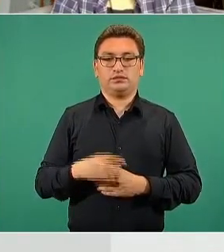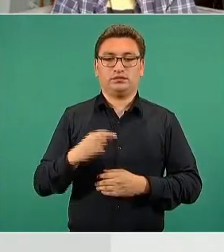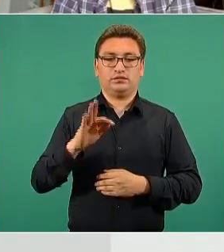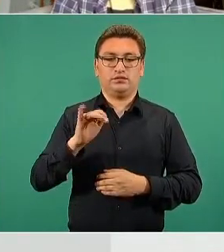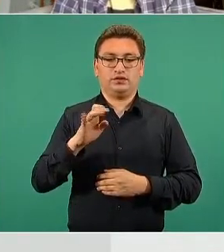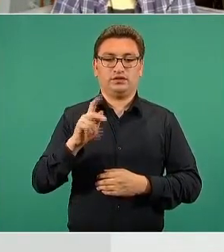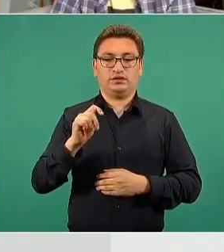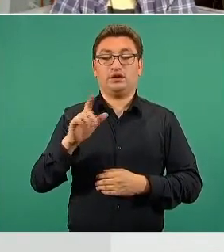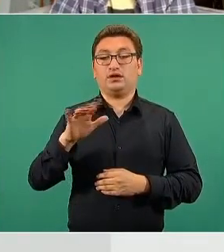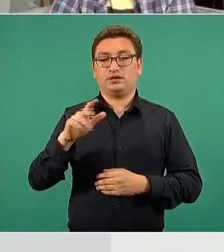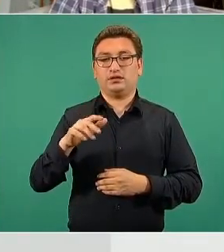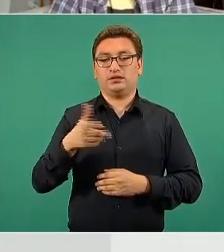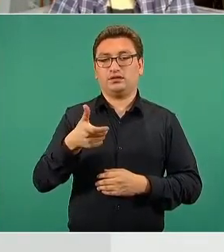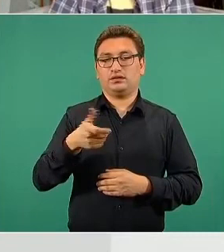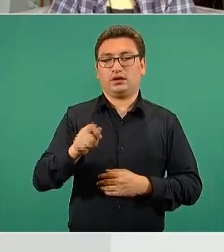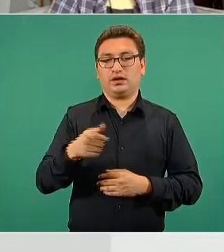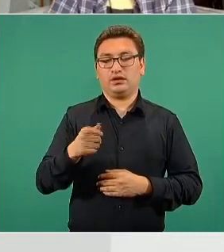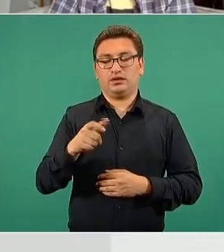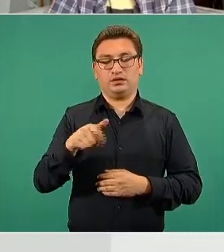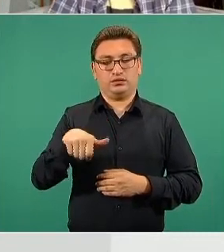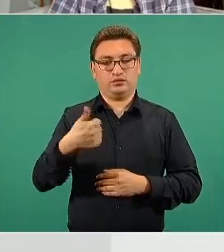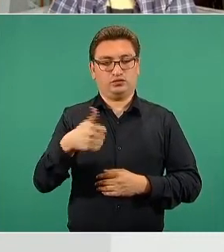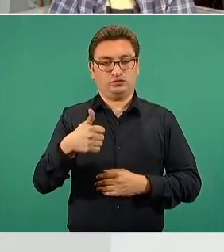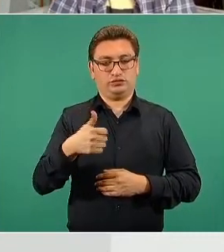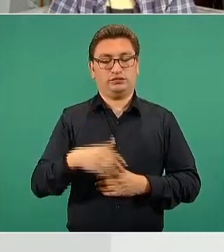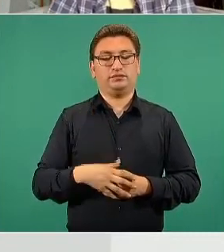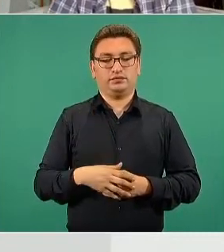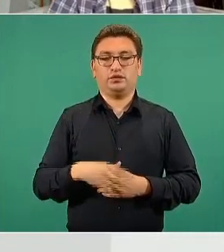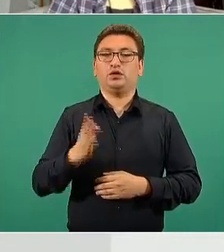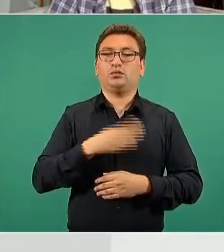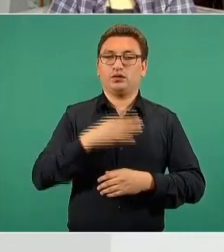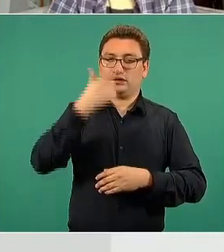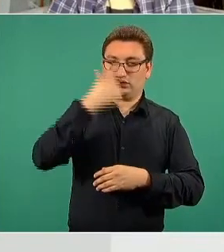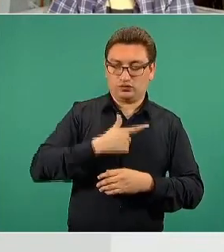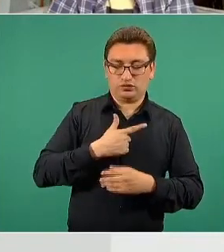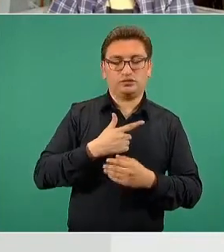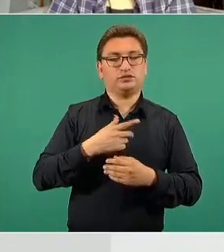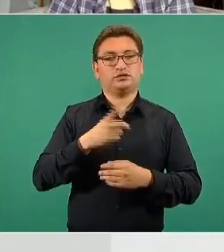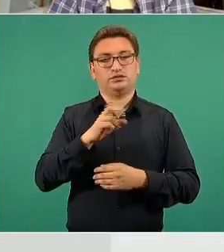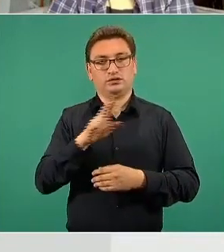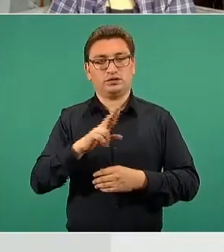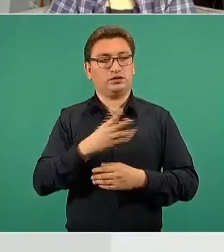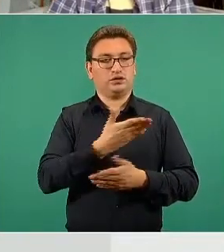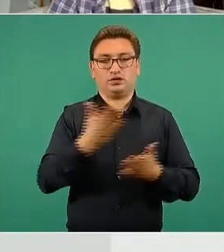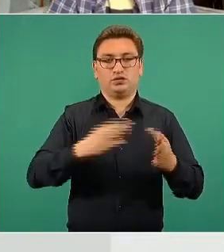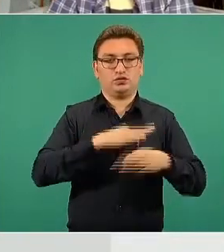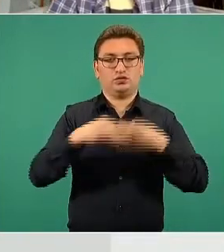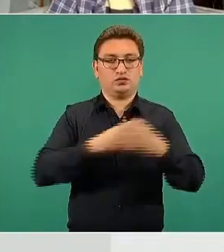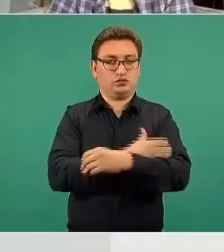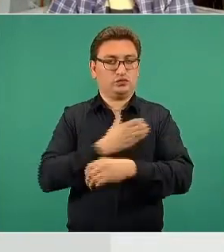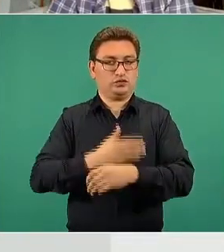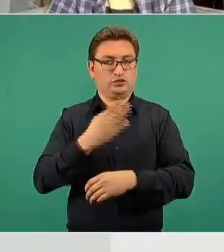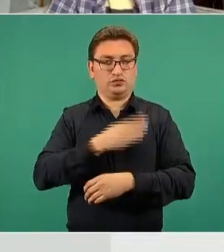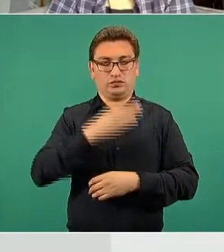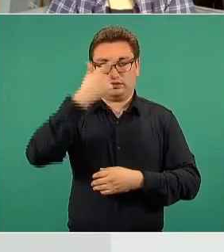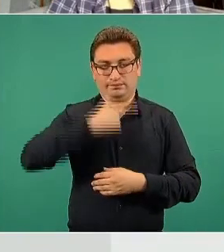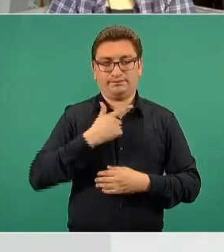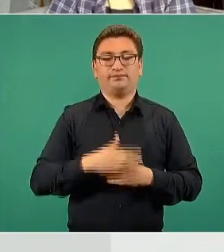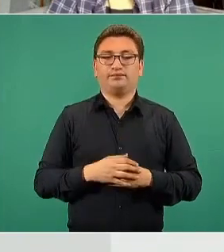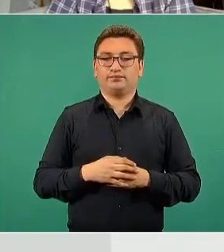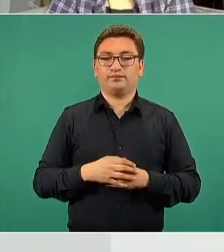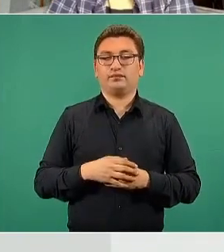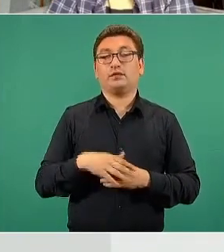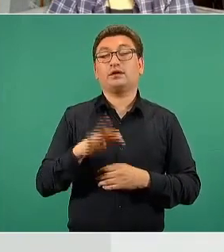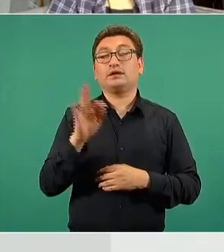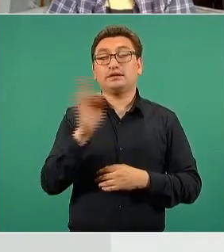Fieital, de Canal 11. Adelante, Rubén. Buenas noches, doctor. Buenas noches a todos los compañeros. Doctor, en este